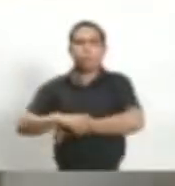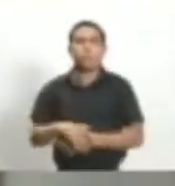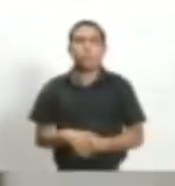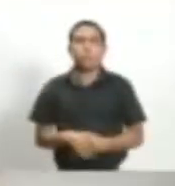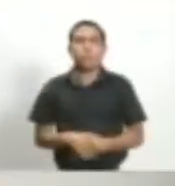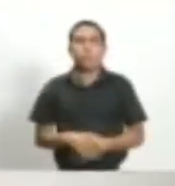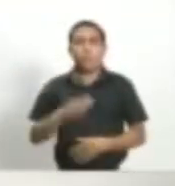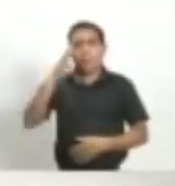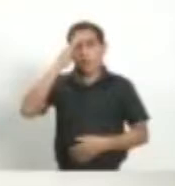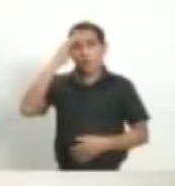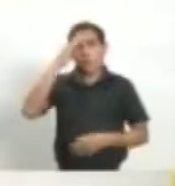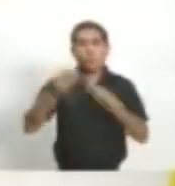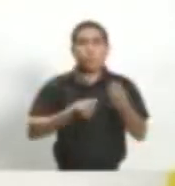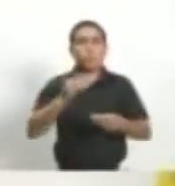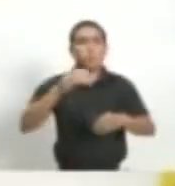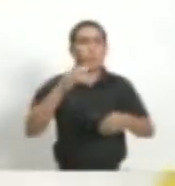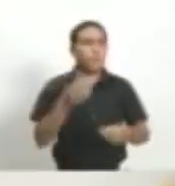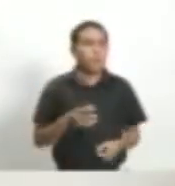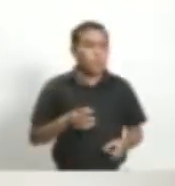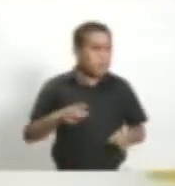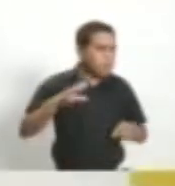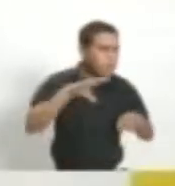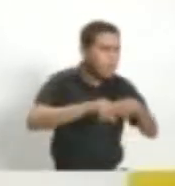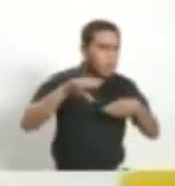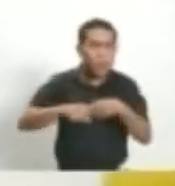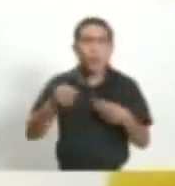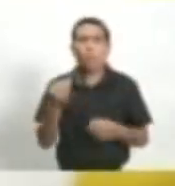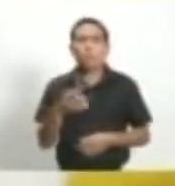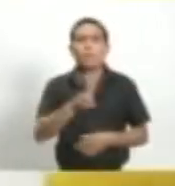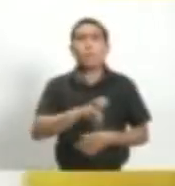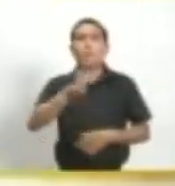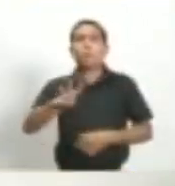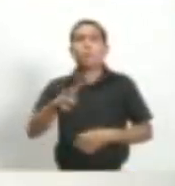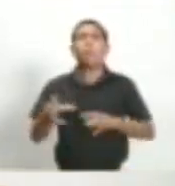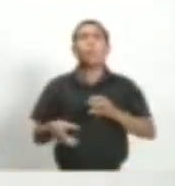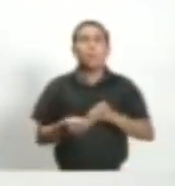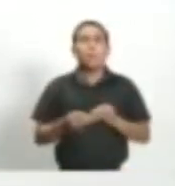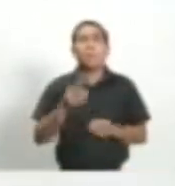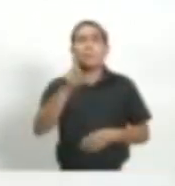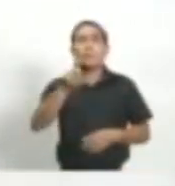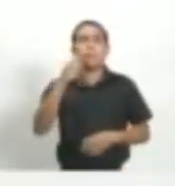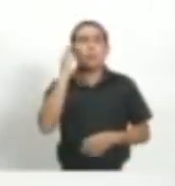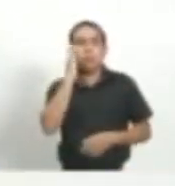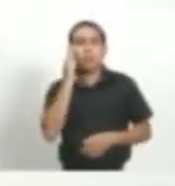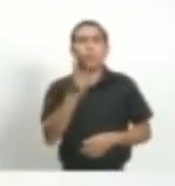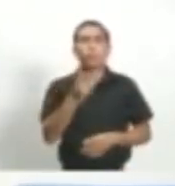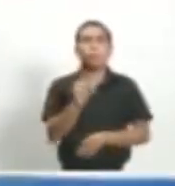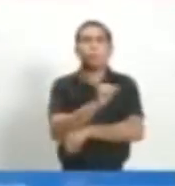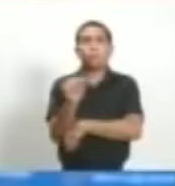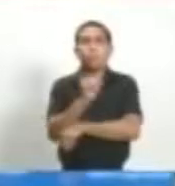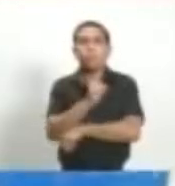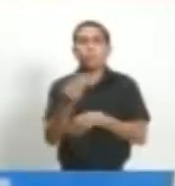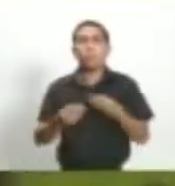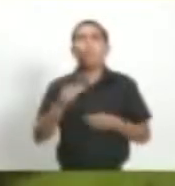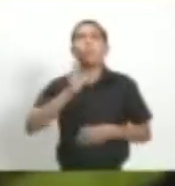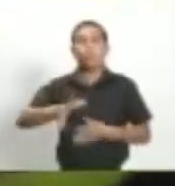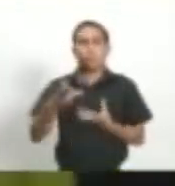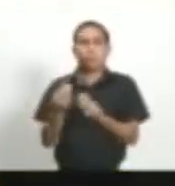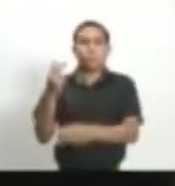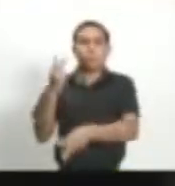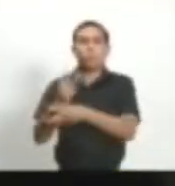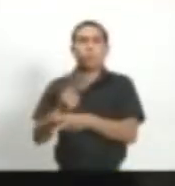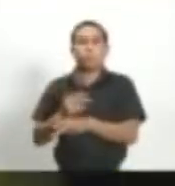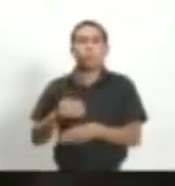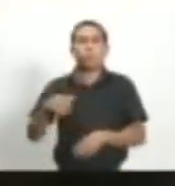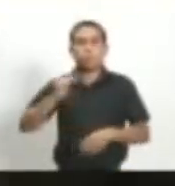la policía incautó 74 tarjetas de crédito y débito, 6 celulares y 2 vehículos que eran utilizados por la organización. Asimismo, en